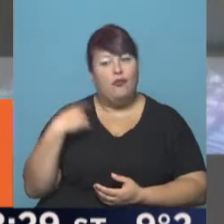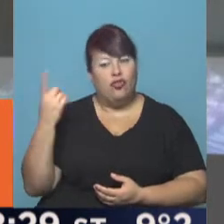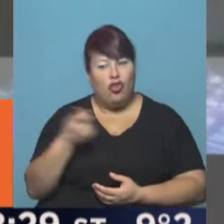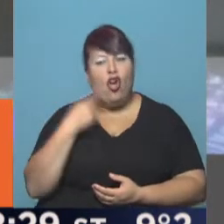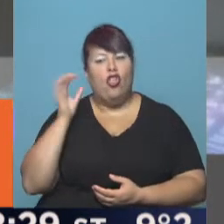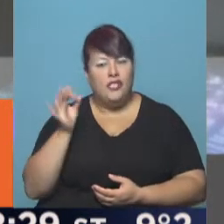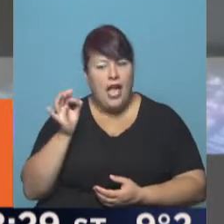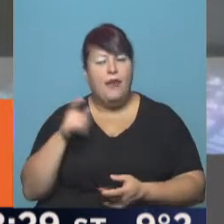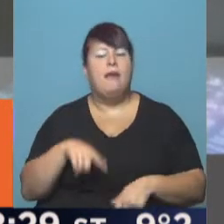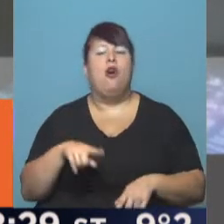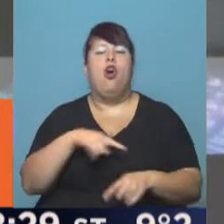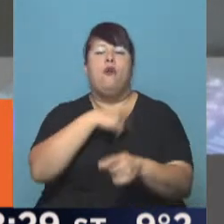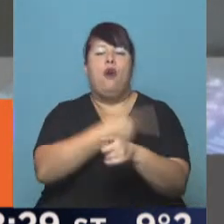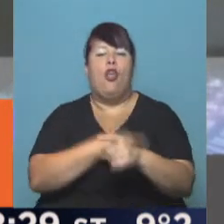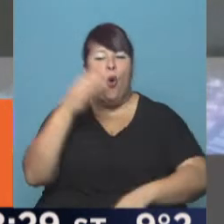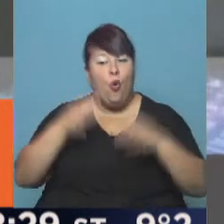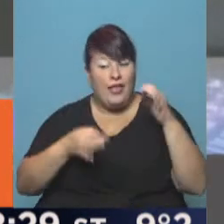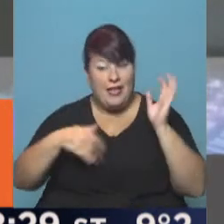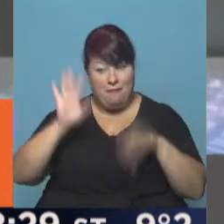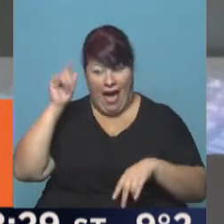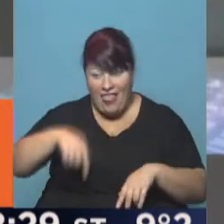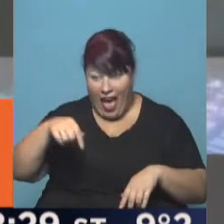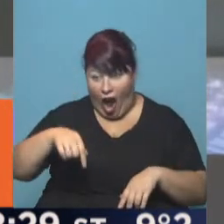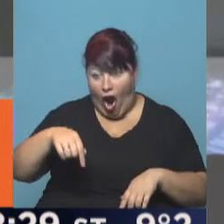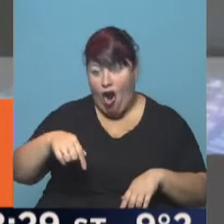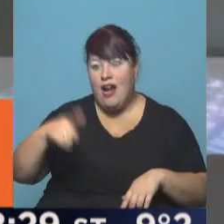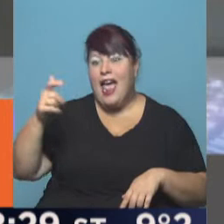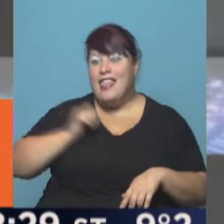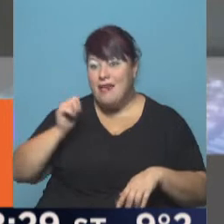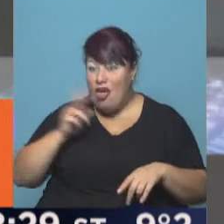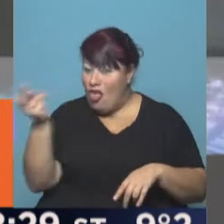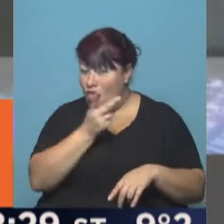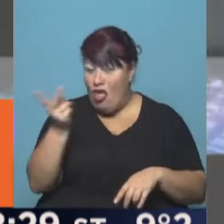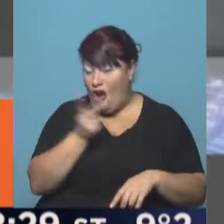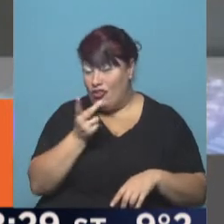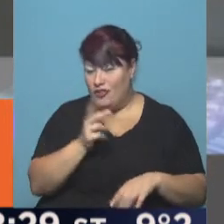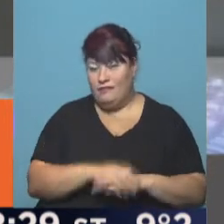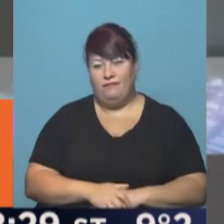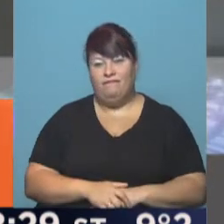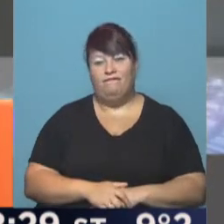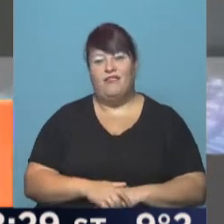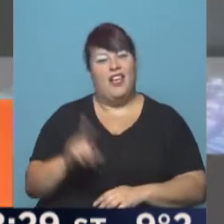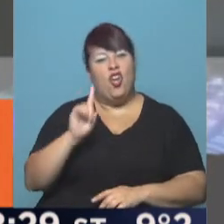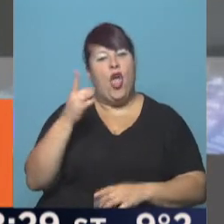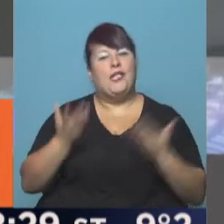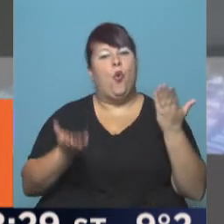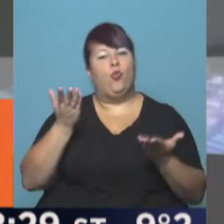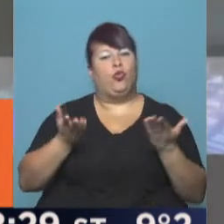sabemos, que el poder judicial, sobre todo el que tenemos ahora y el de la dictadura, no son la